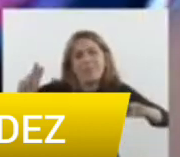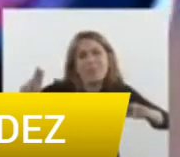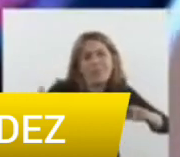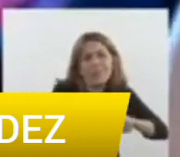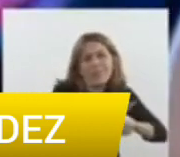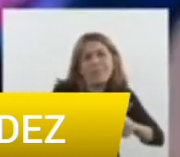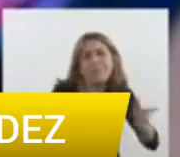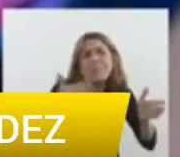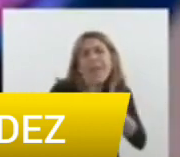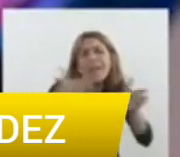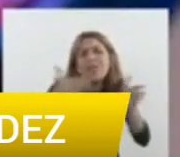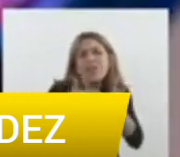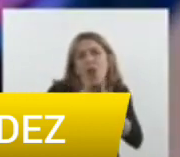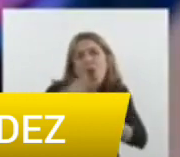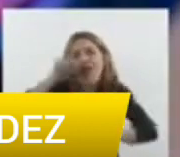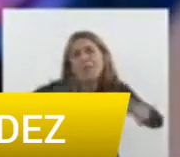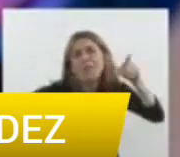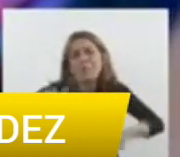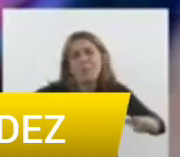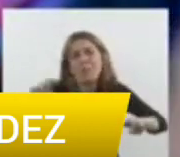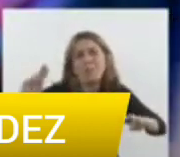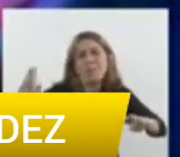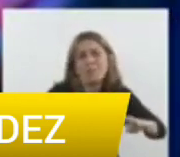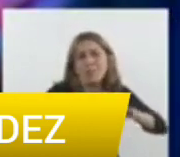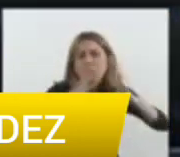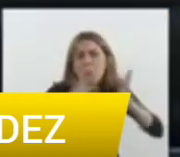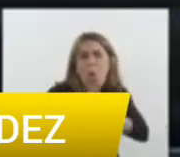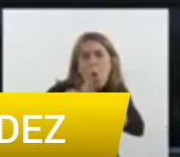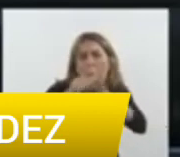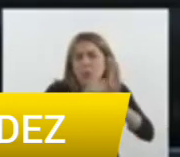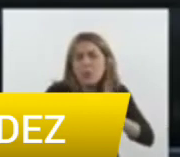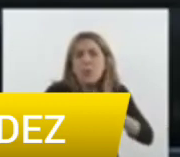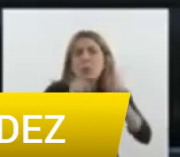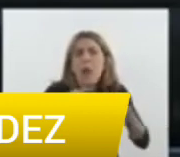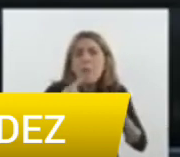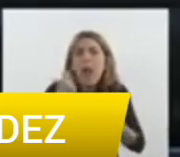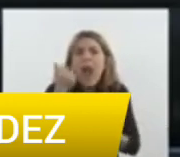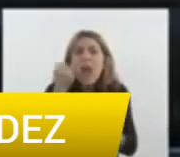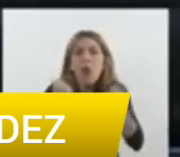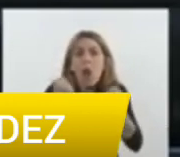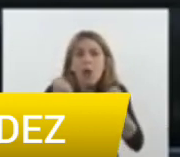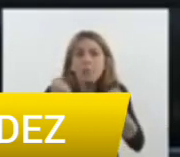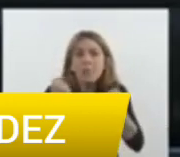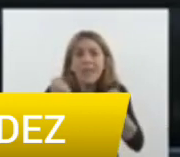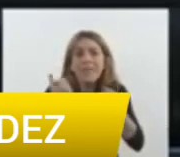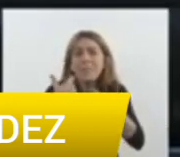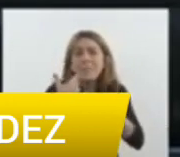de habitantes del mundo, sino también a las economías centrales del mundo.